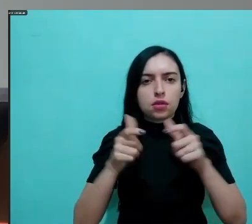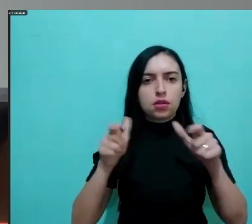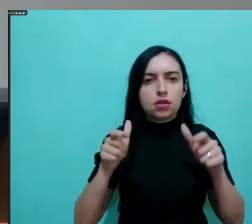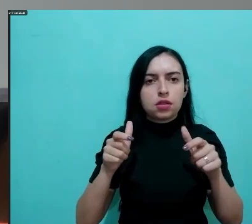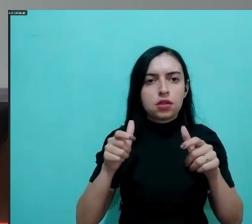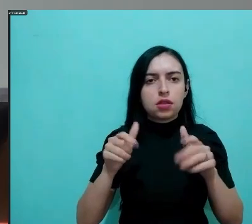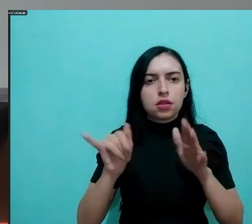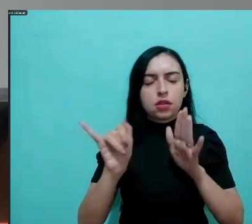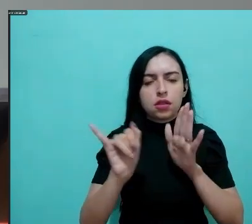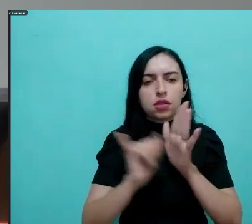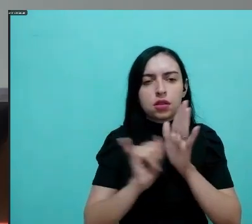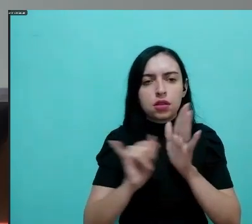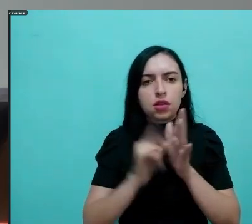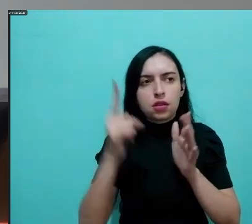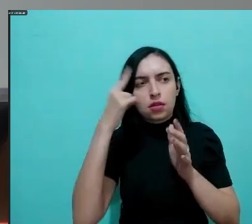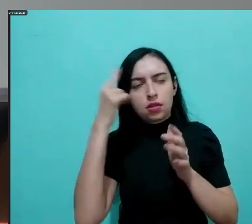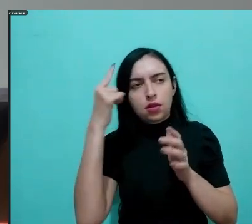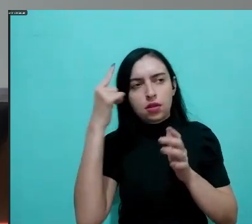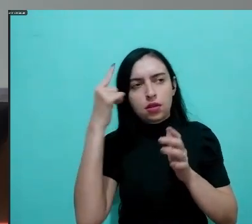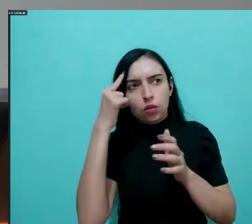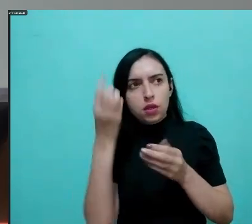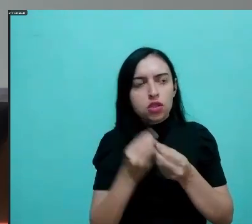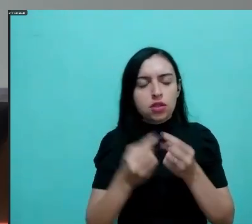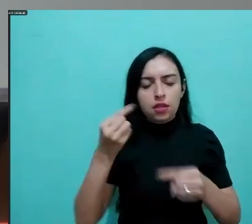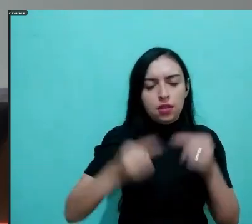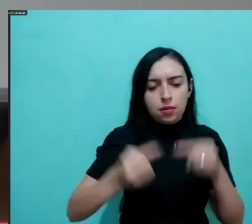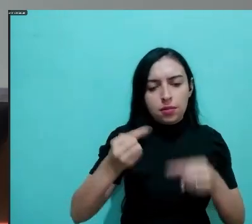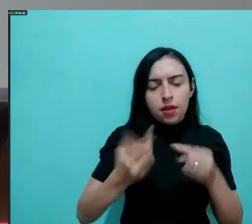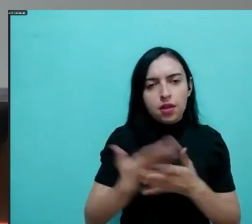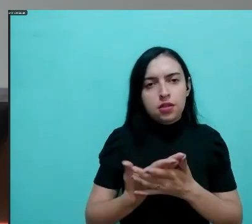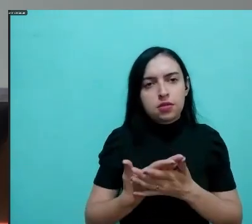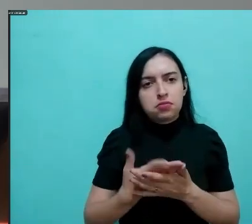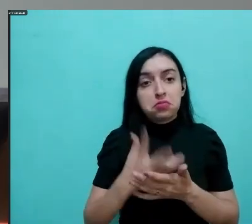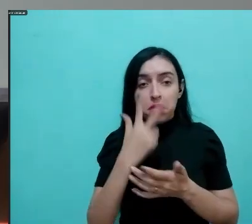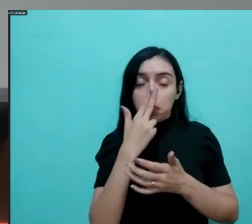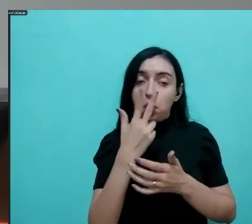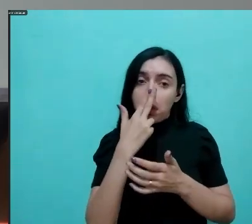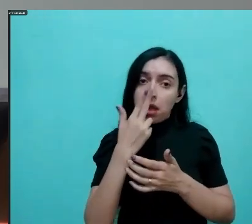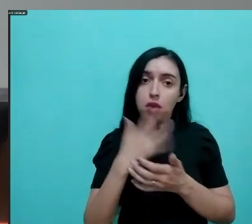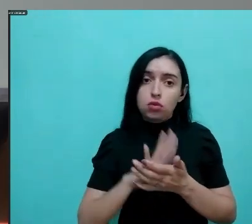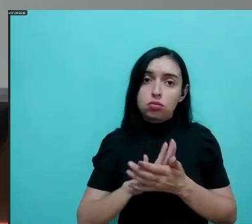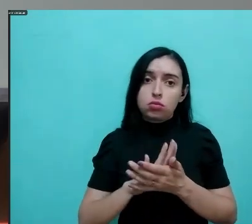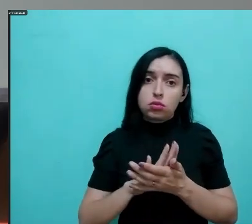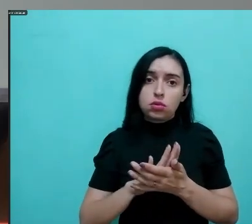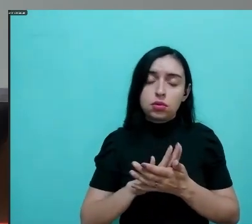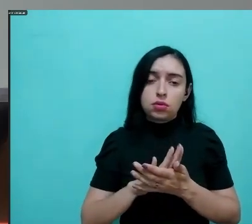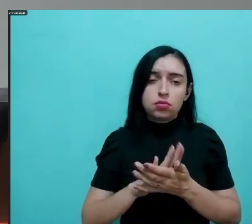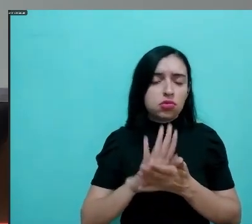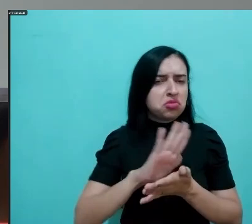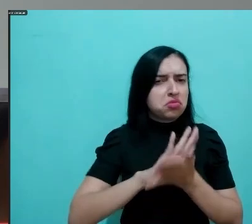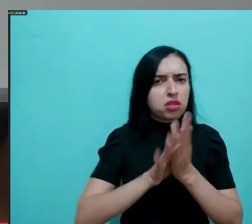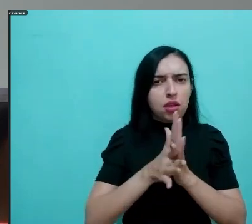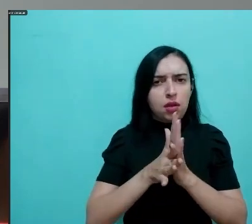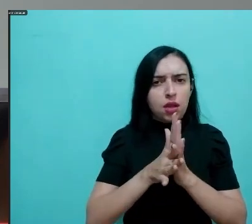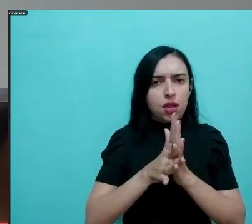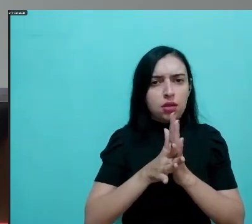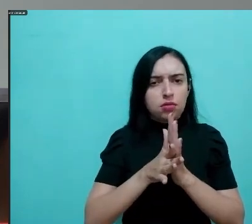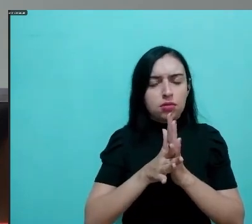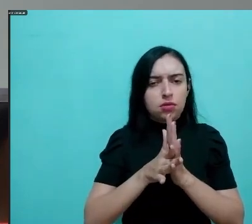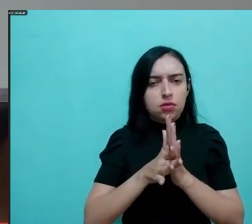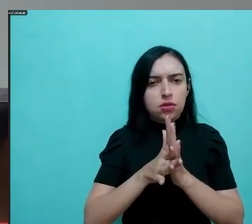y de los debates políticos explícitos, a mi parecer, no llega a eliminar los debates o